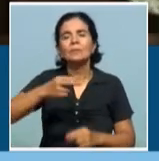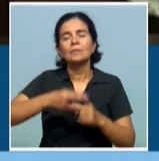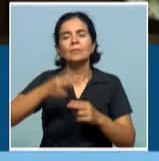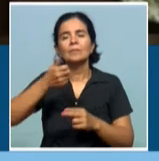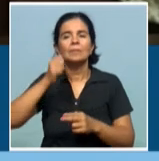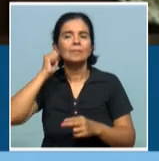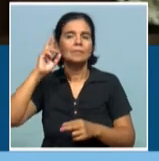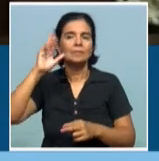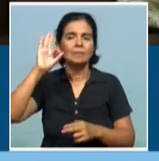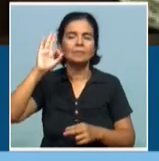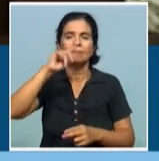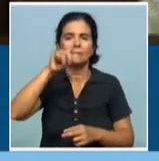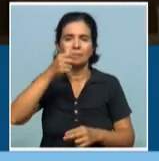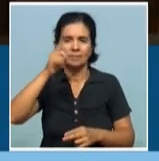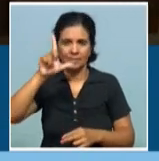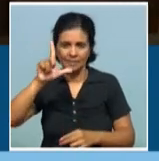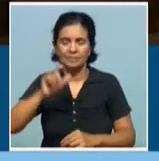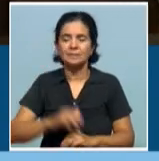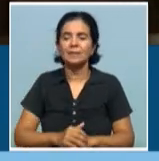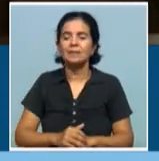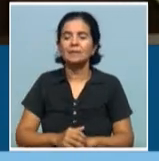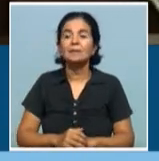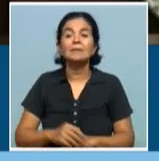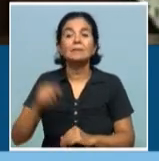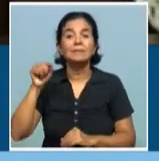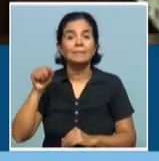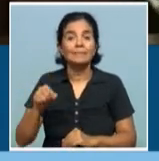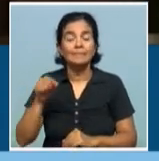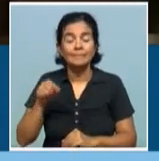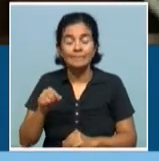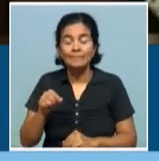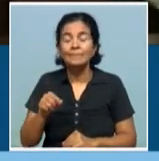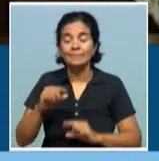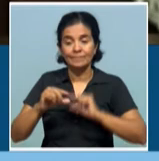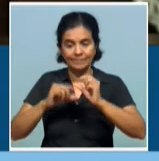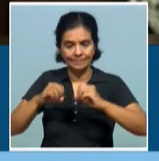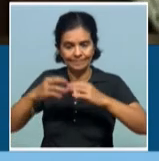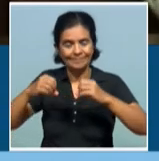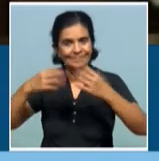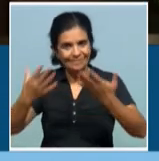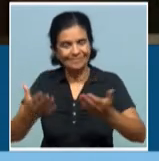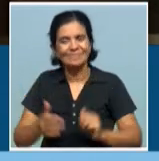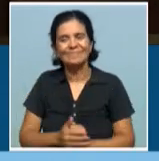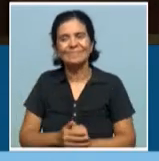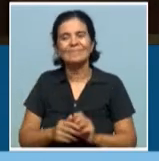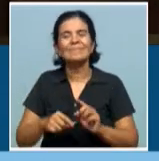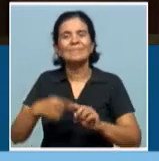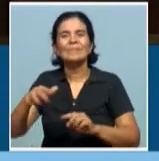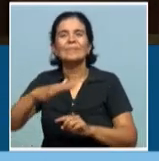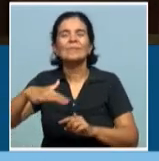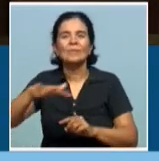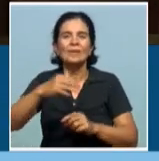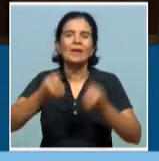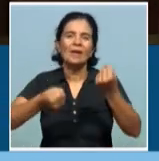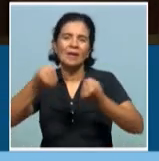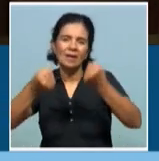logística ferroviaria de Villa Mercedes recupera su aptitud operativa. El mismo camino sigue en las zonas primarias aduaneras de San Luis, Villa